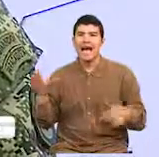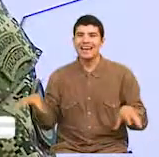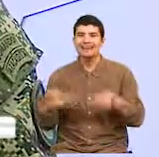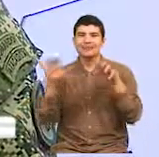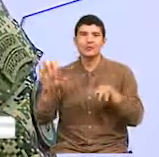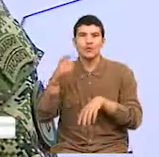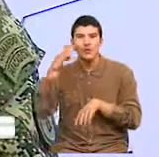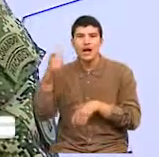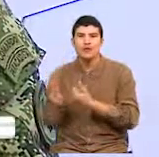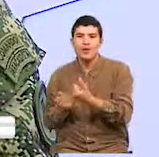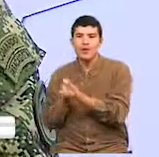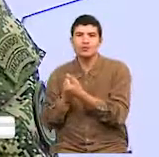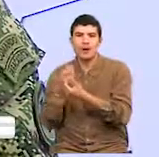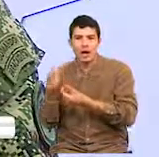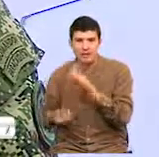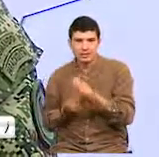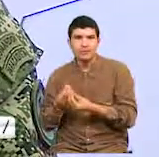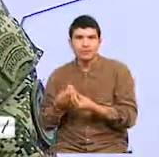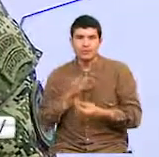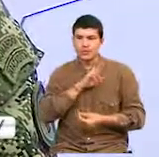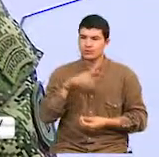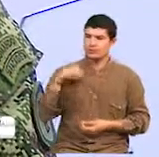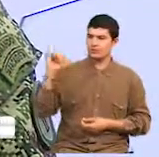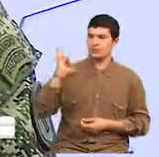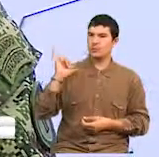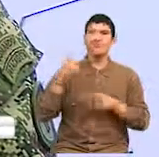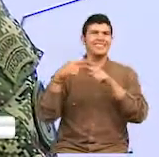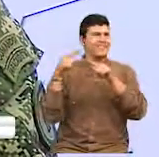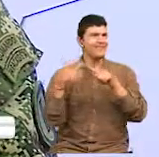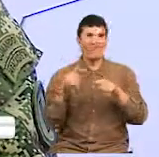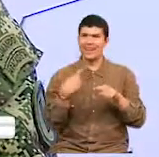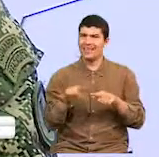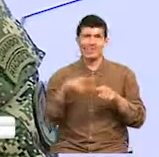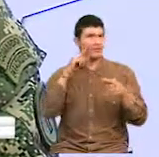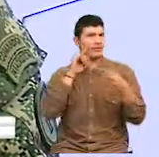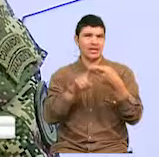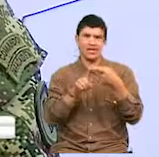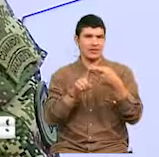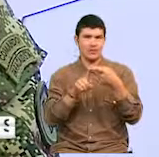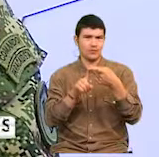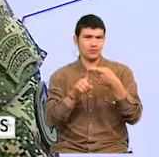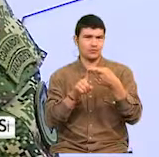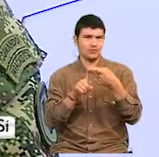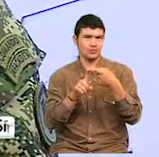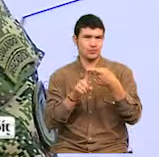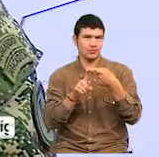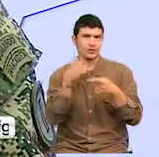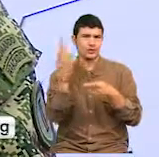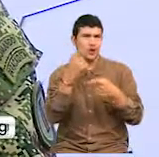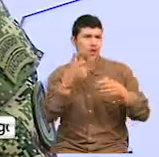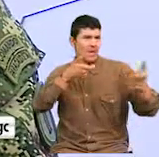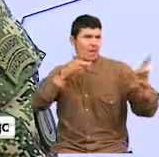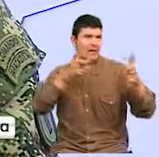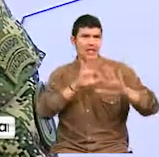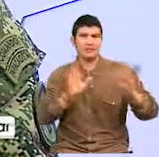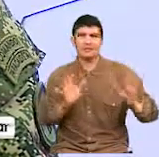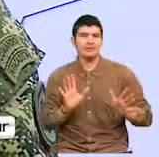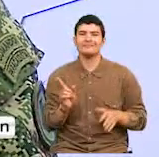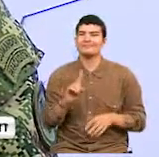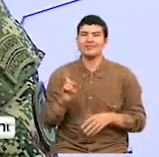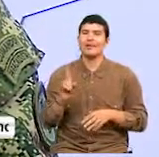humanitaria, lo hacemos. ¿Sí? Somos un ejército multimisión. un ejército que está proyectado